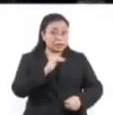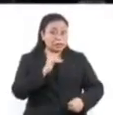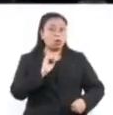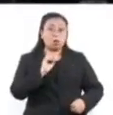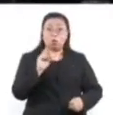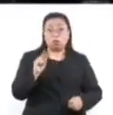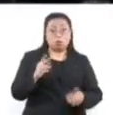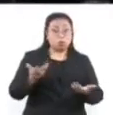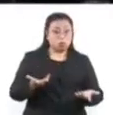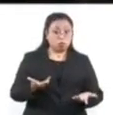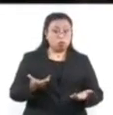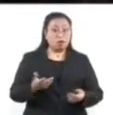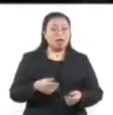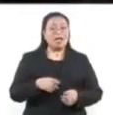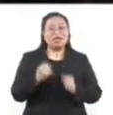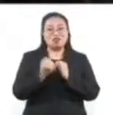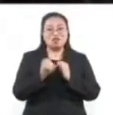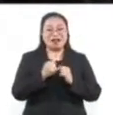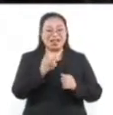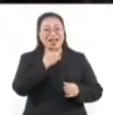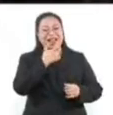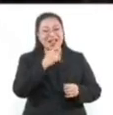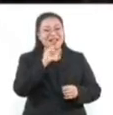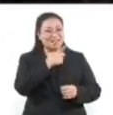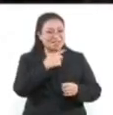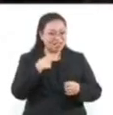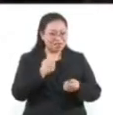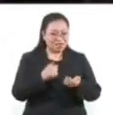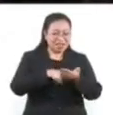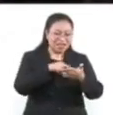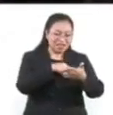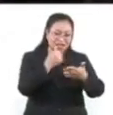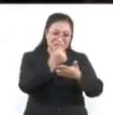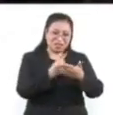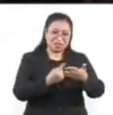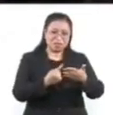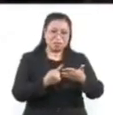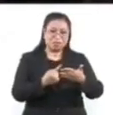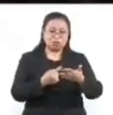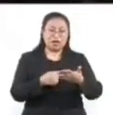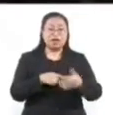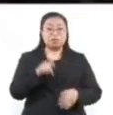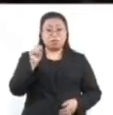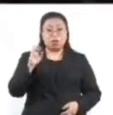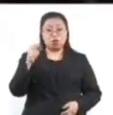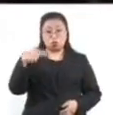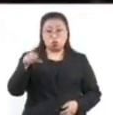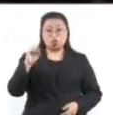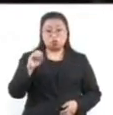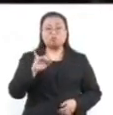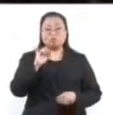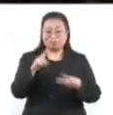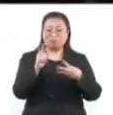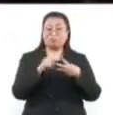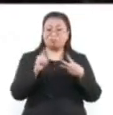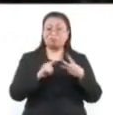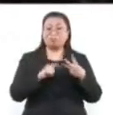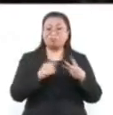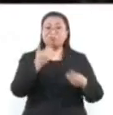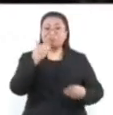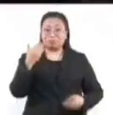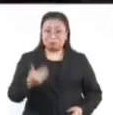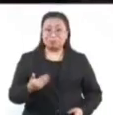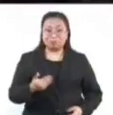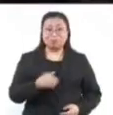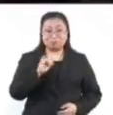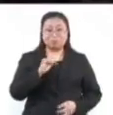contenido y el humor que debe tener la caricatura. Y repito, Toño Helguera creo que cumplía con esos tres,